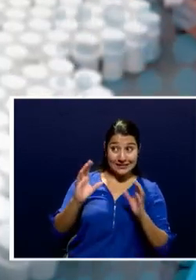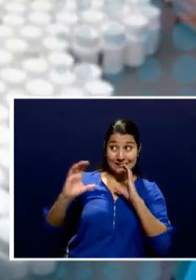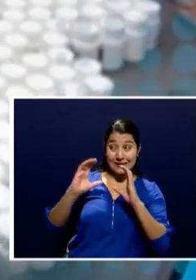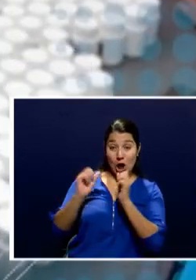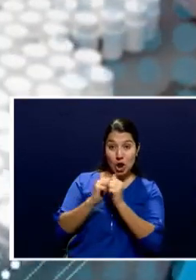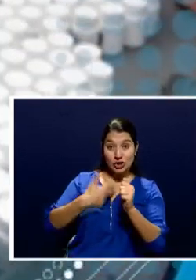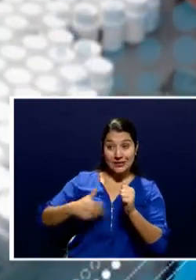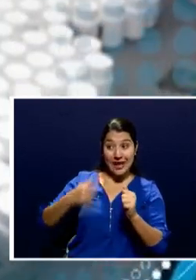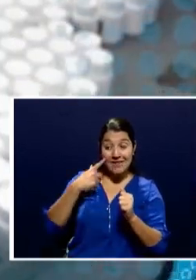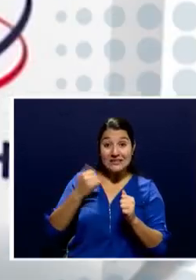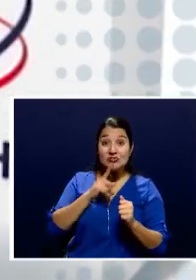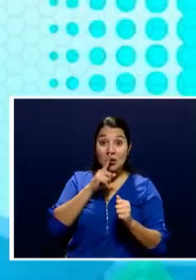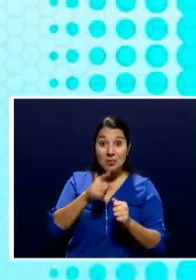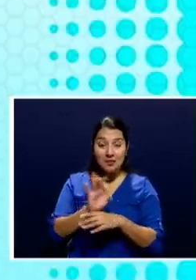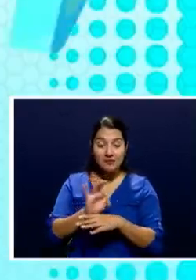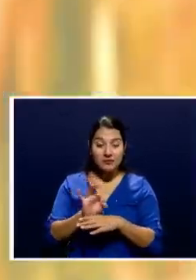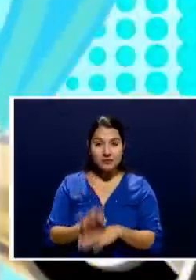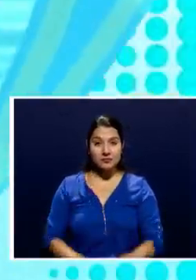los resultados de su uso.